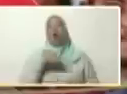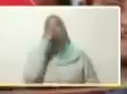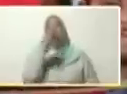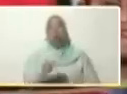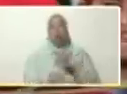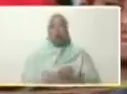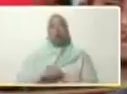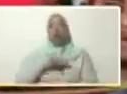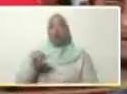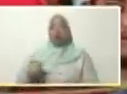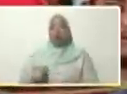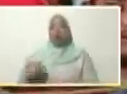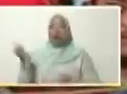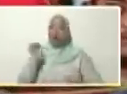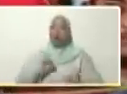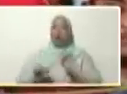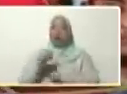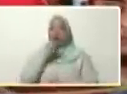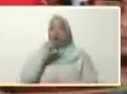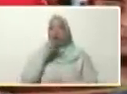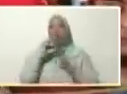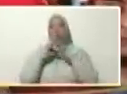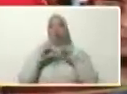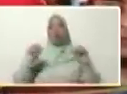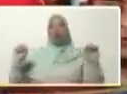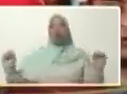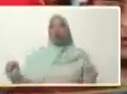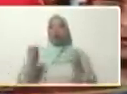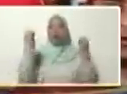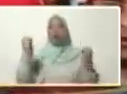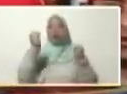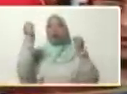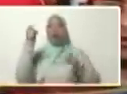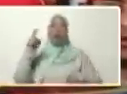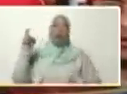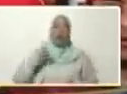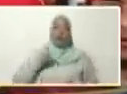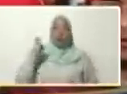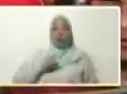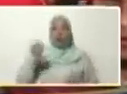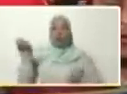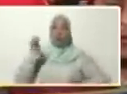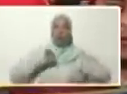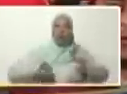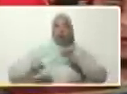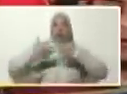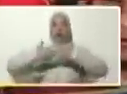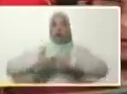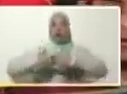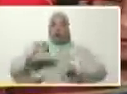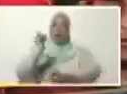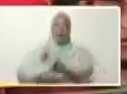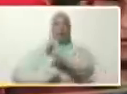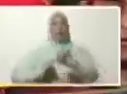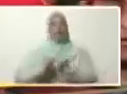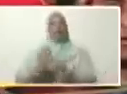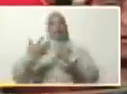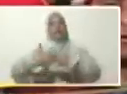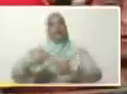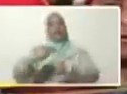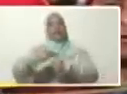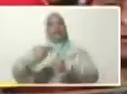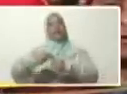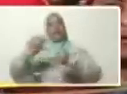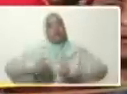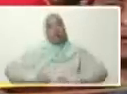con nosotros al frente para todas las batallas que sean necesarias en la defensa de la industria petrolera, de todos